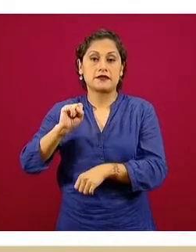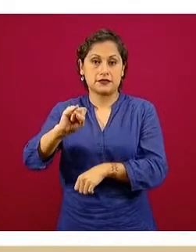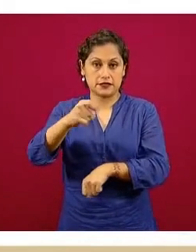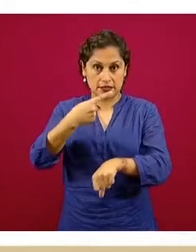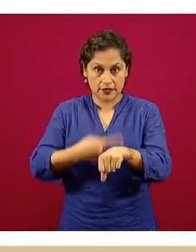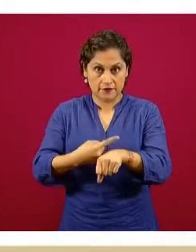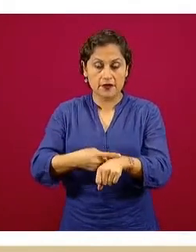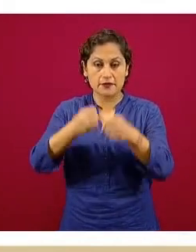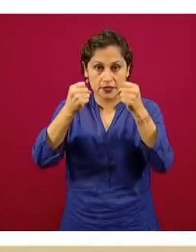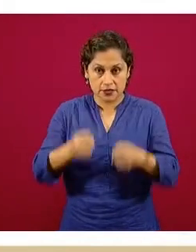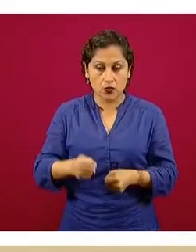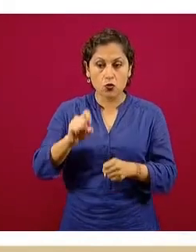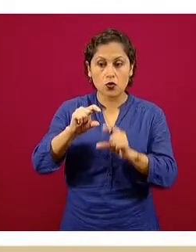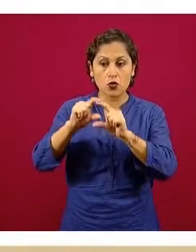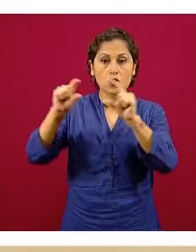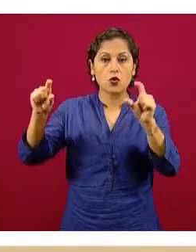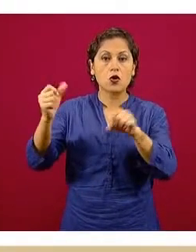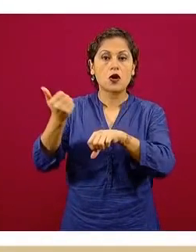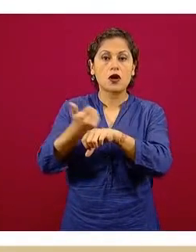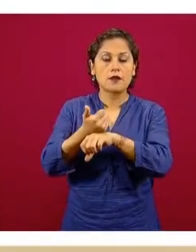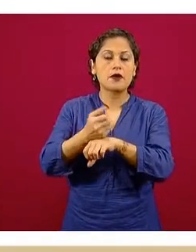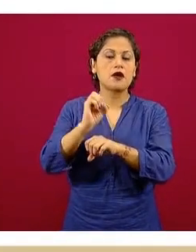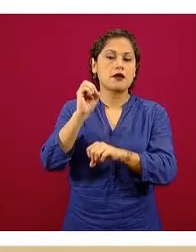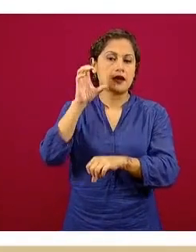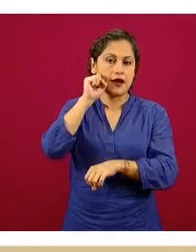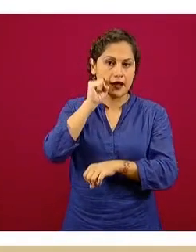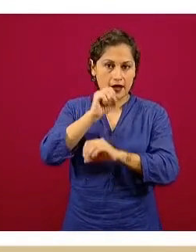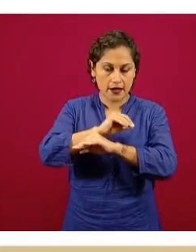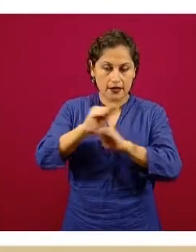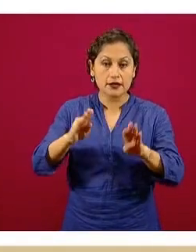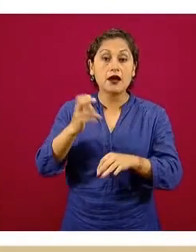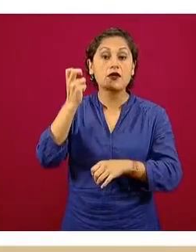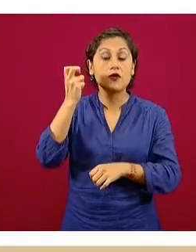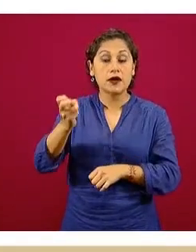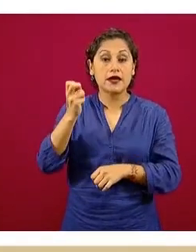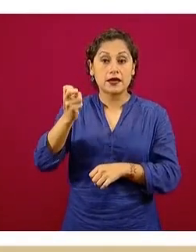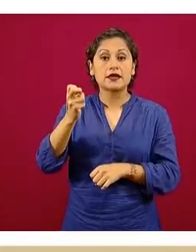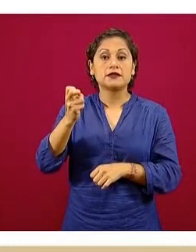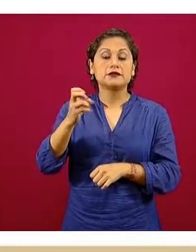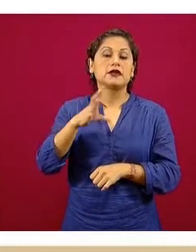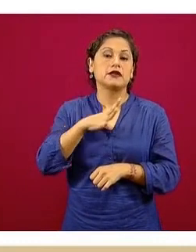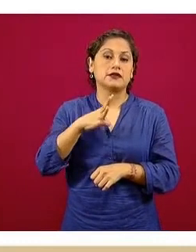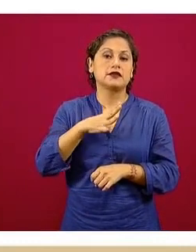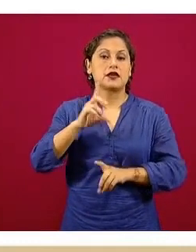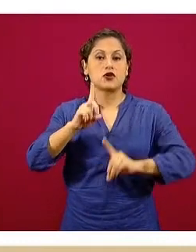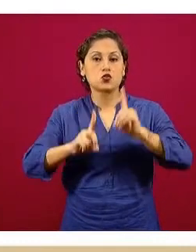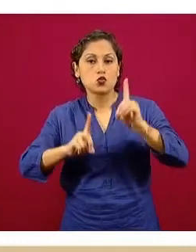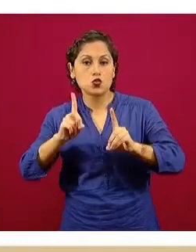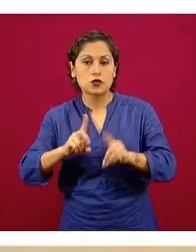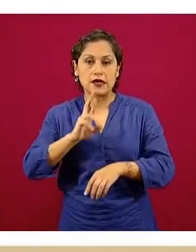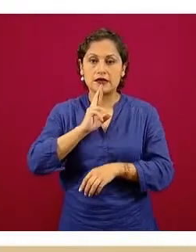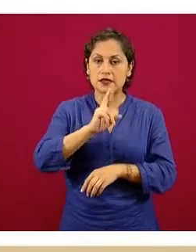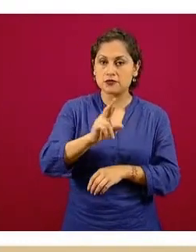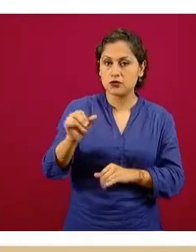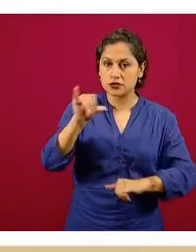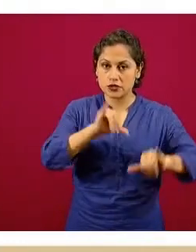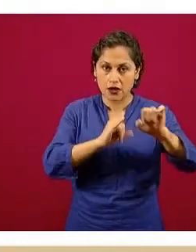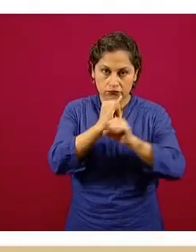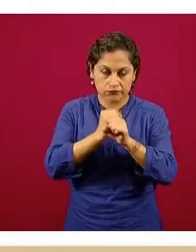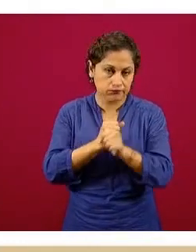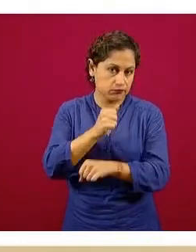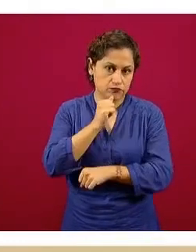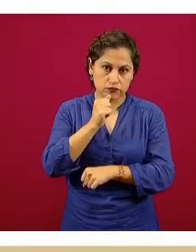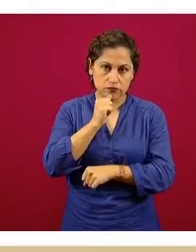o de aún sospechosos que es el naranja claro y aquí los vemos distribuidos también puede entidad federativa para que ustedes puedan identificar